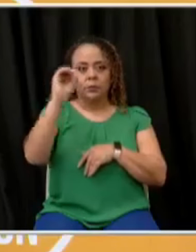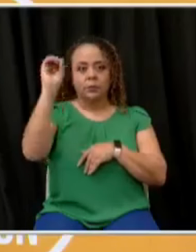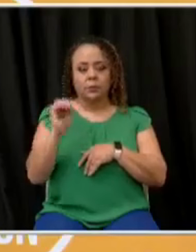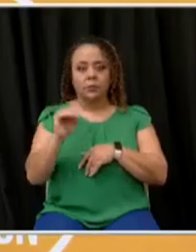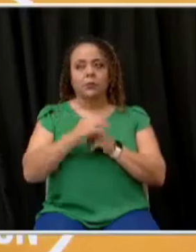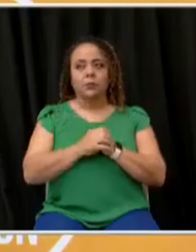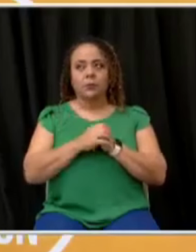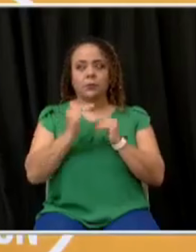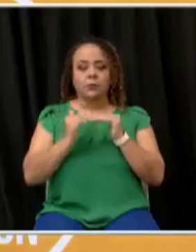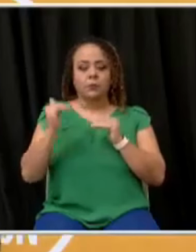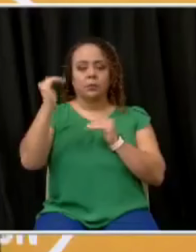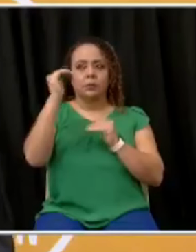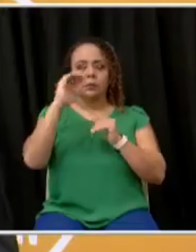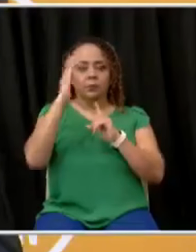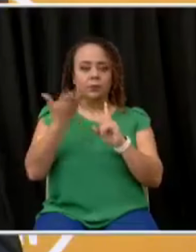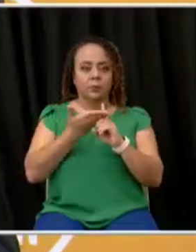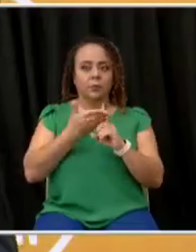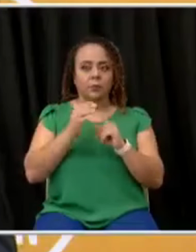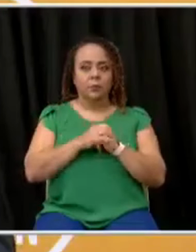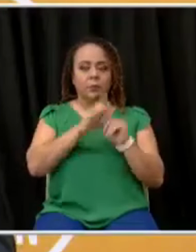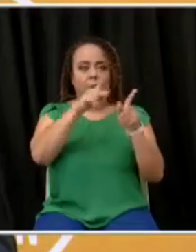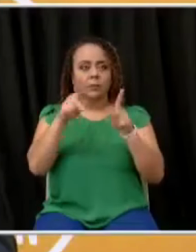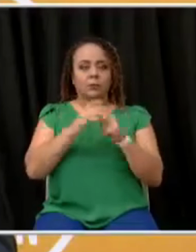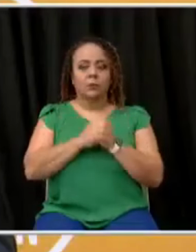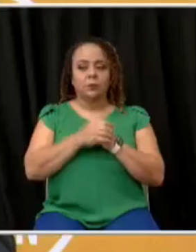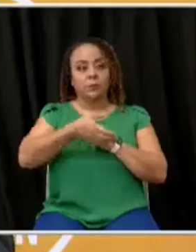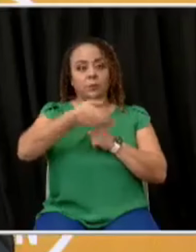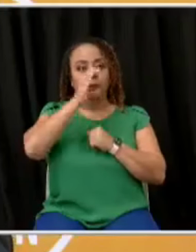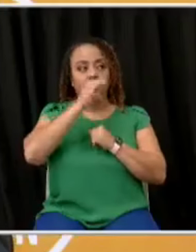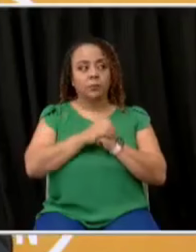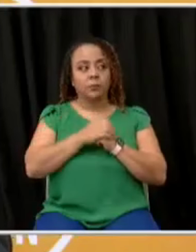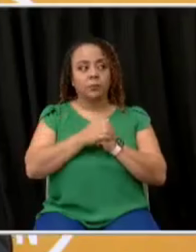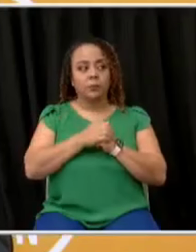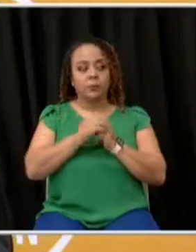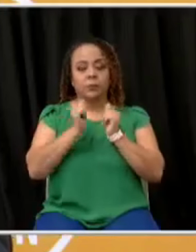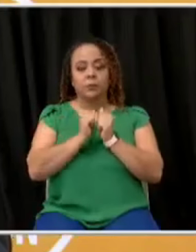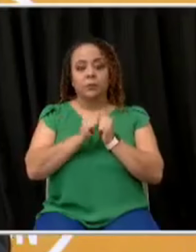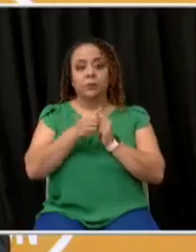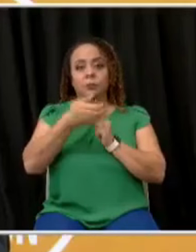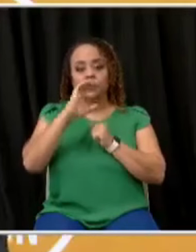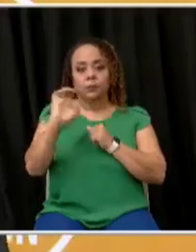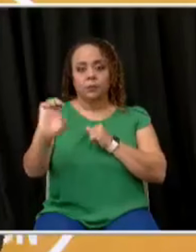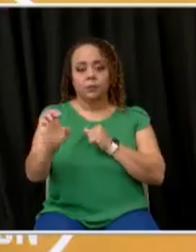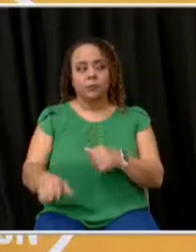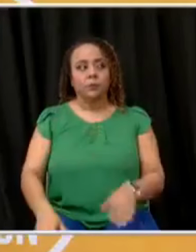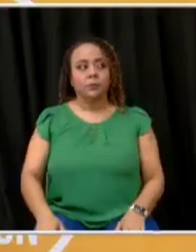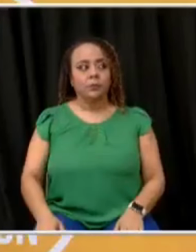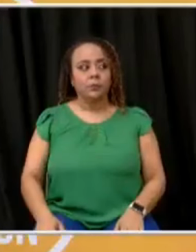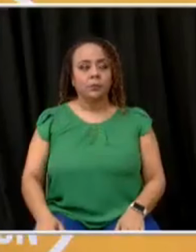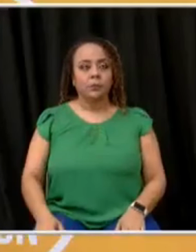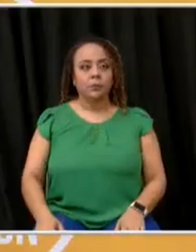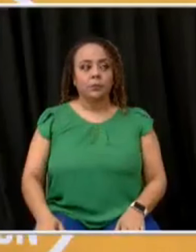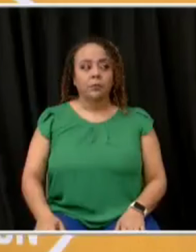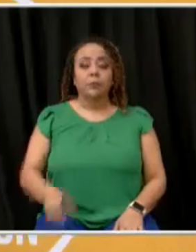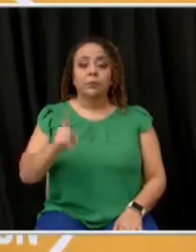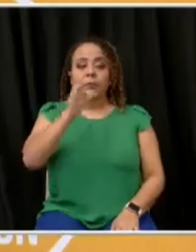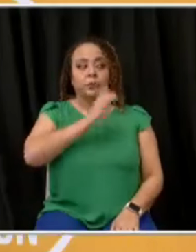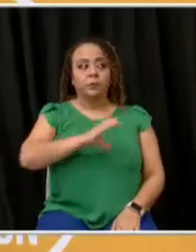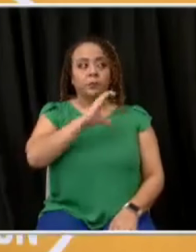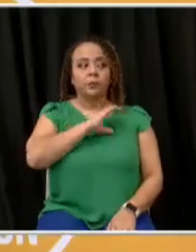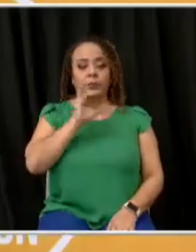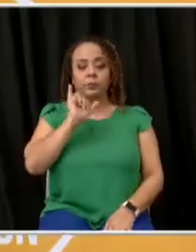18% aumenta el deterioro en personas que toman hidratación con bebidas energéticas. Una de las características, esta es